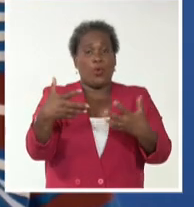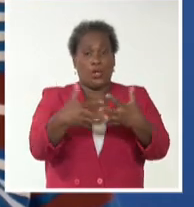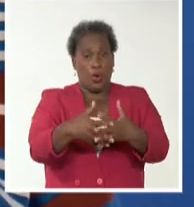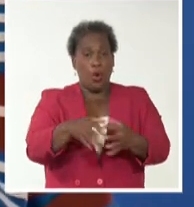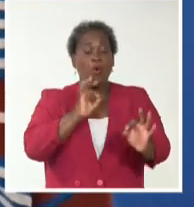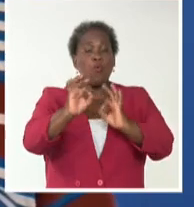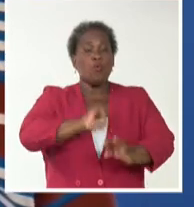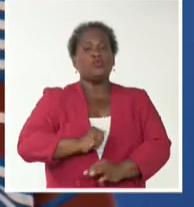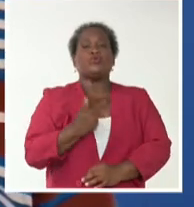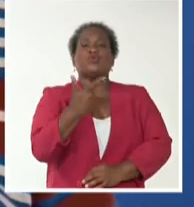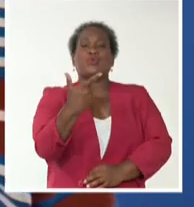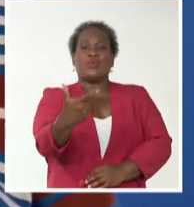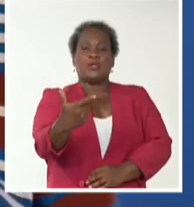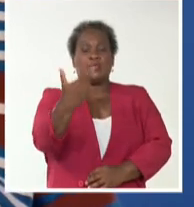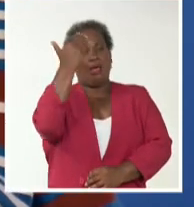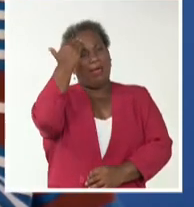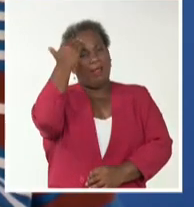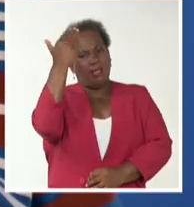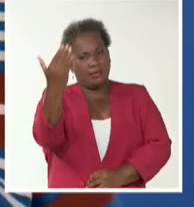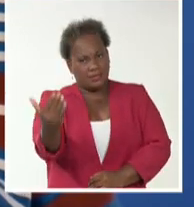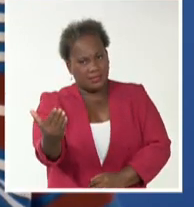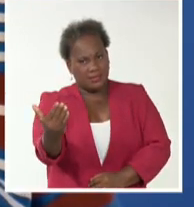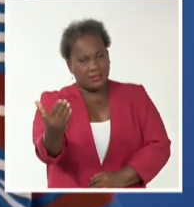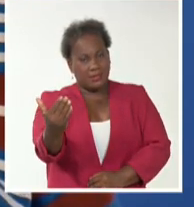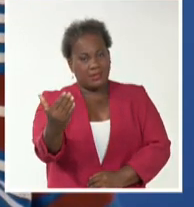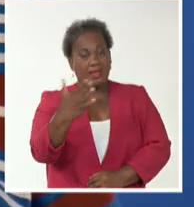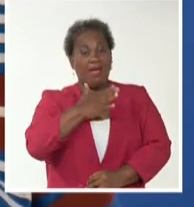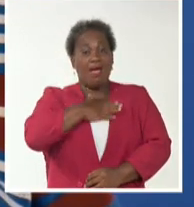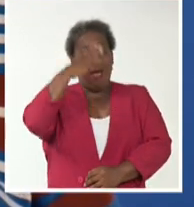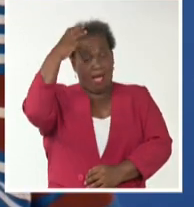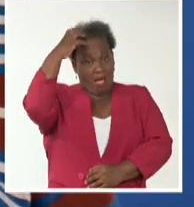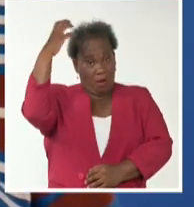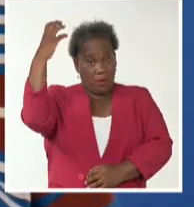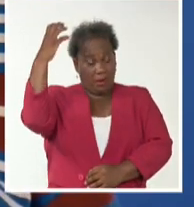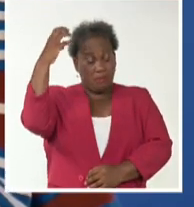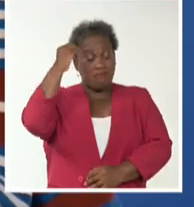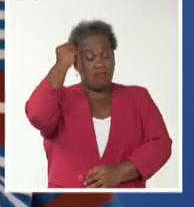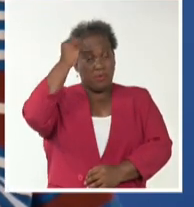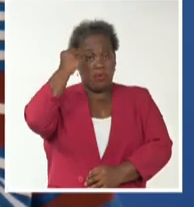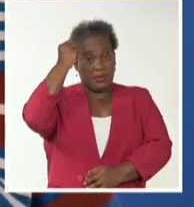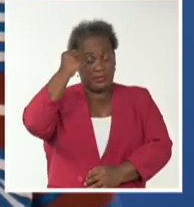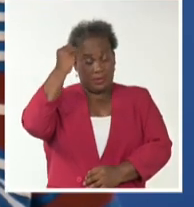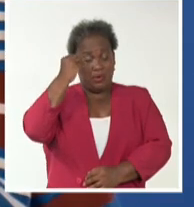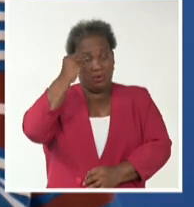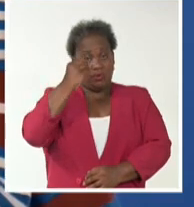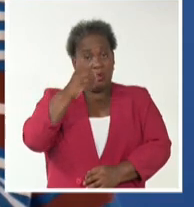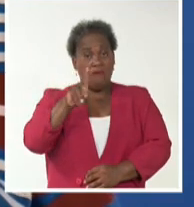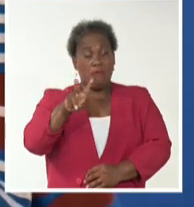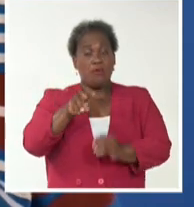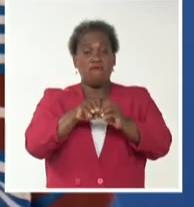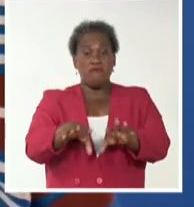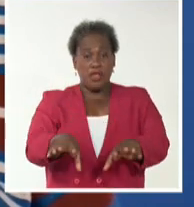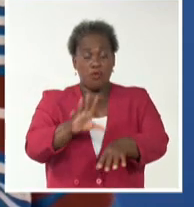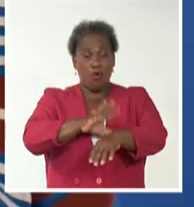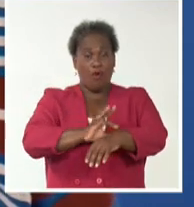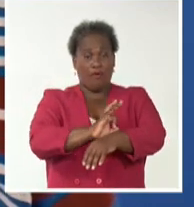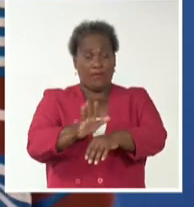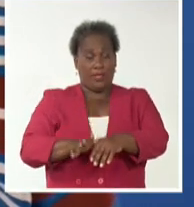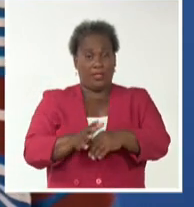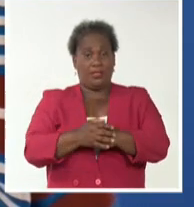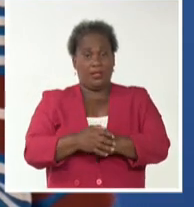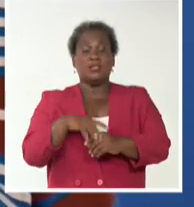cultura, agradecer mucho a nuestro Estado, la gran preocupación que hay por el virus, que estamos venciendo